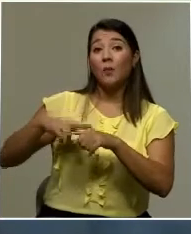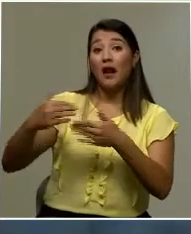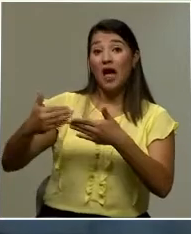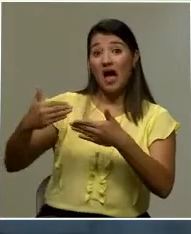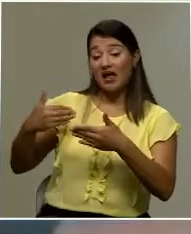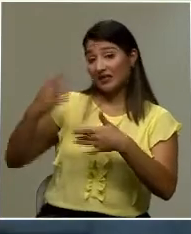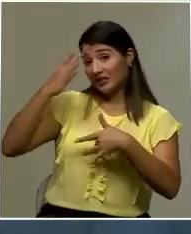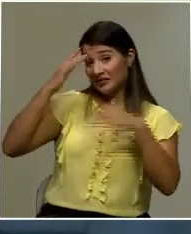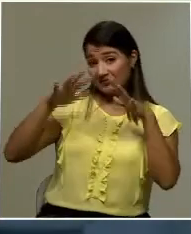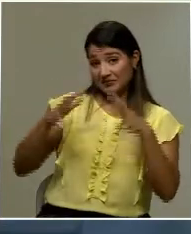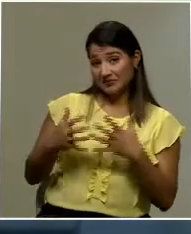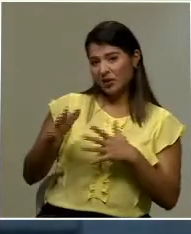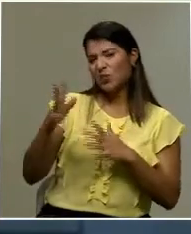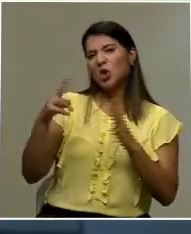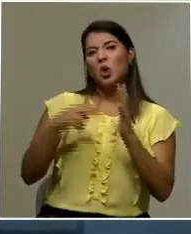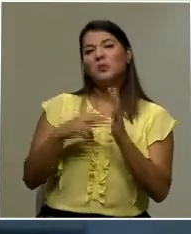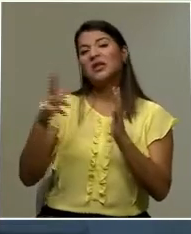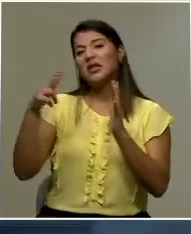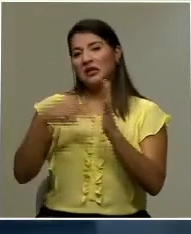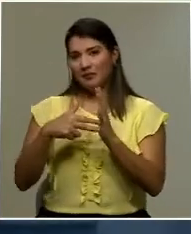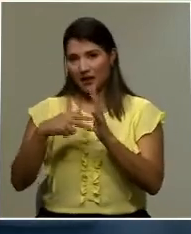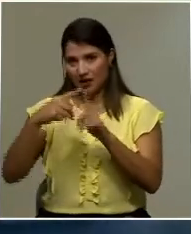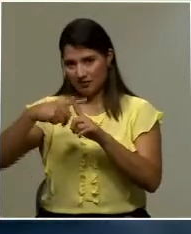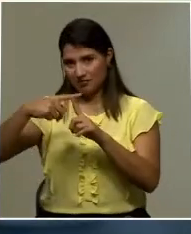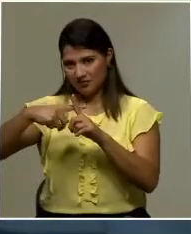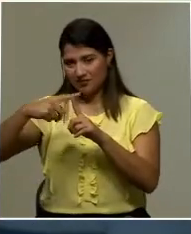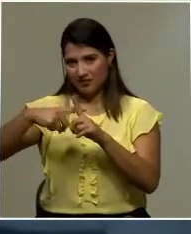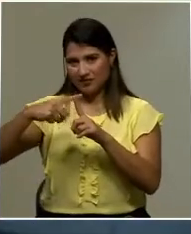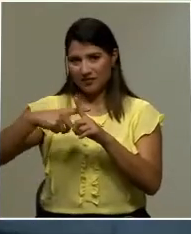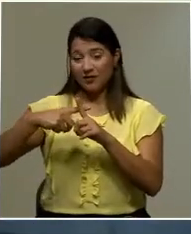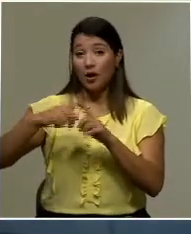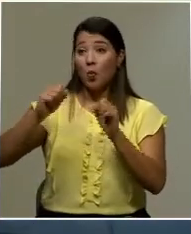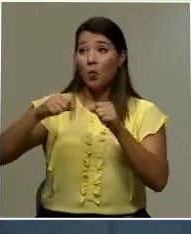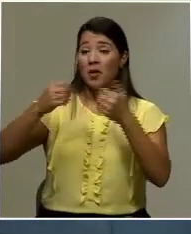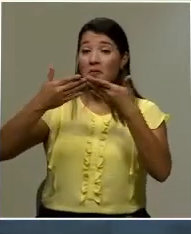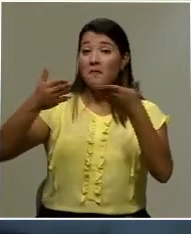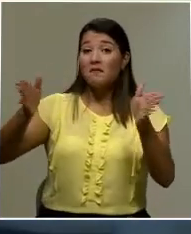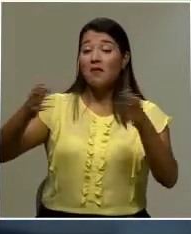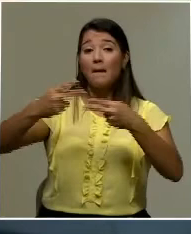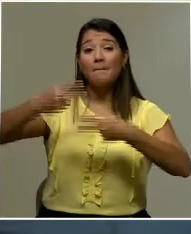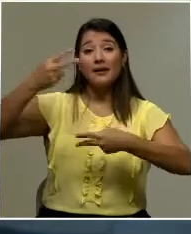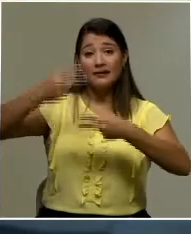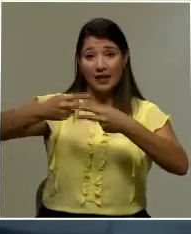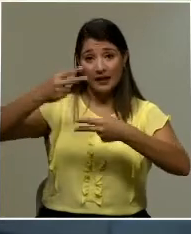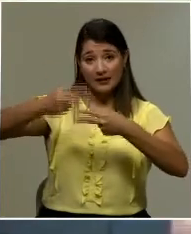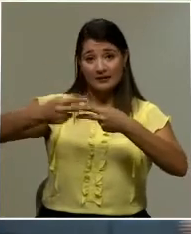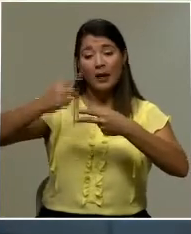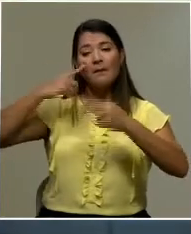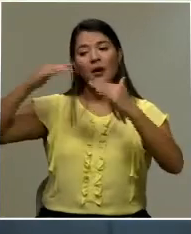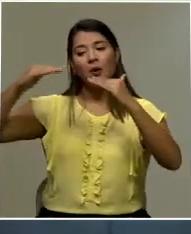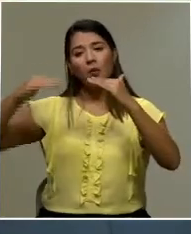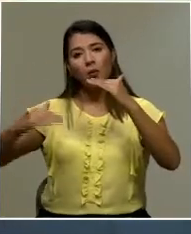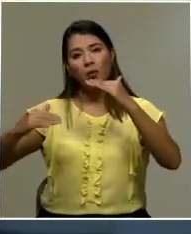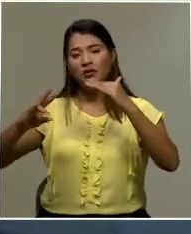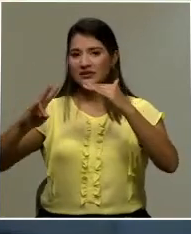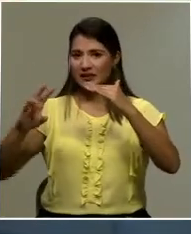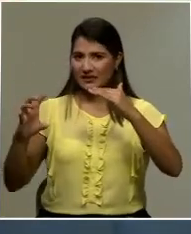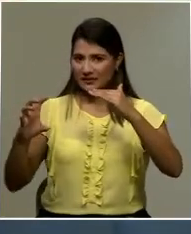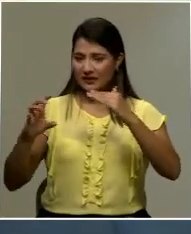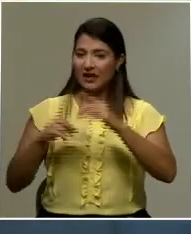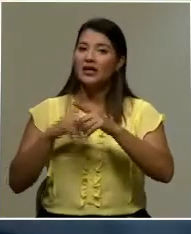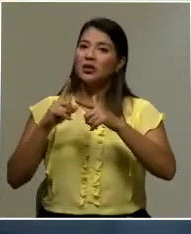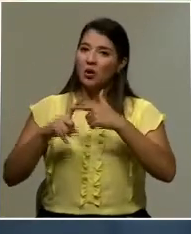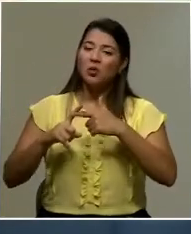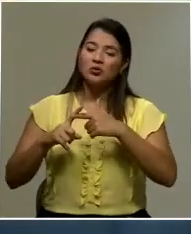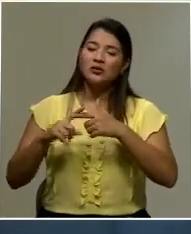pues había 2.000, 3.000, 5.000. Y se pueden abrir las ventanas un poquito y mantenerlo por debajo de 700. Y estás